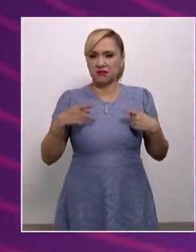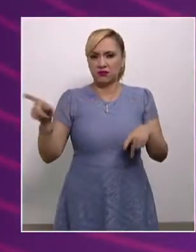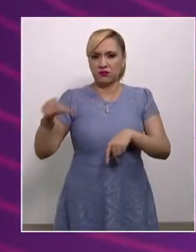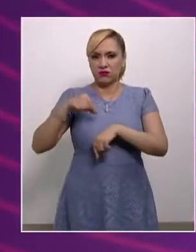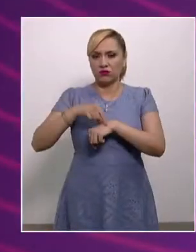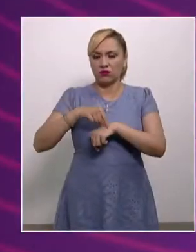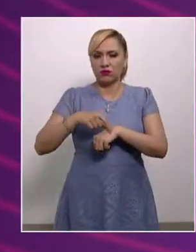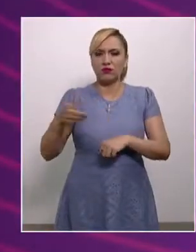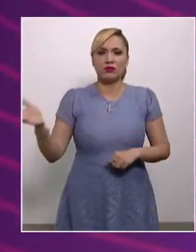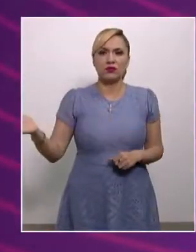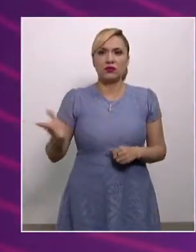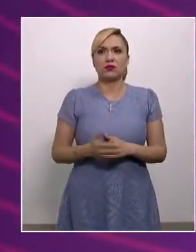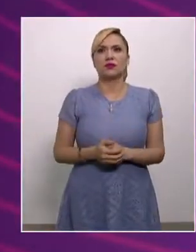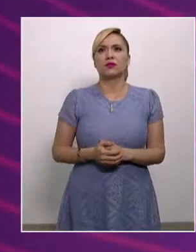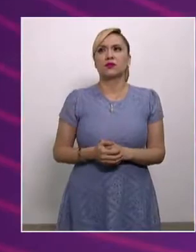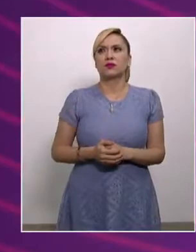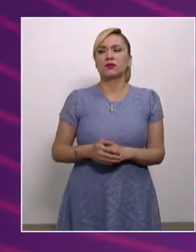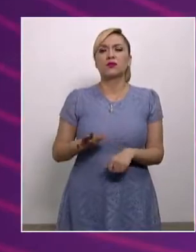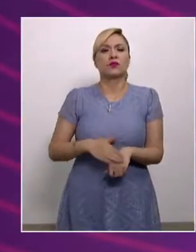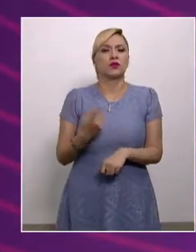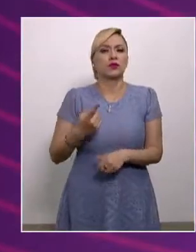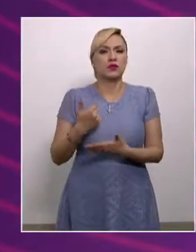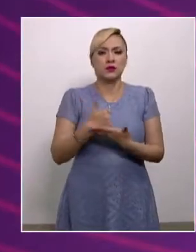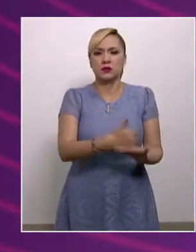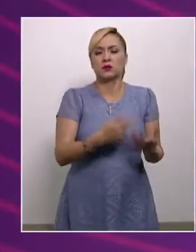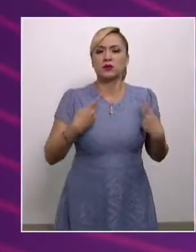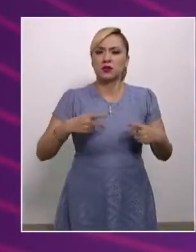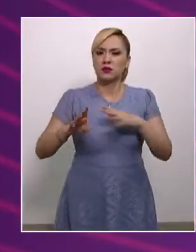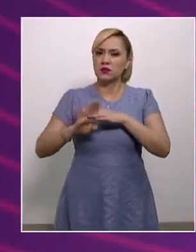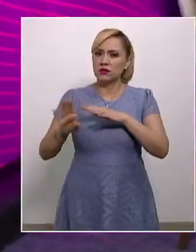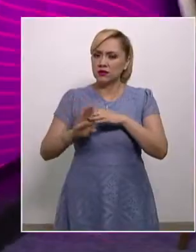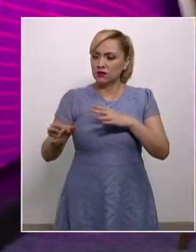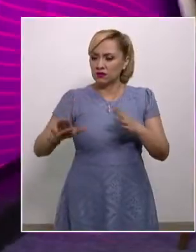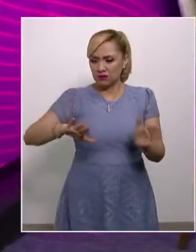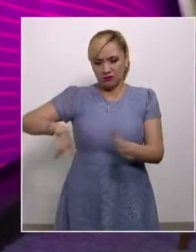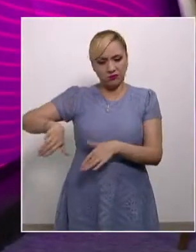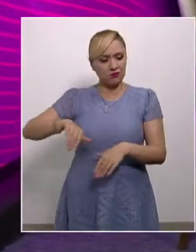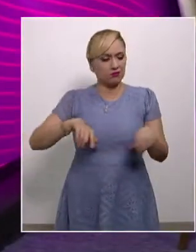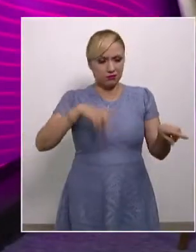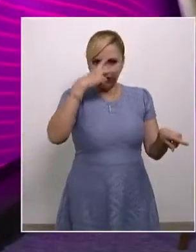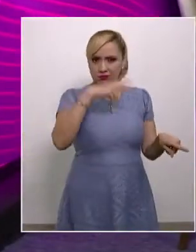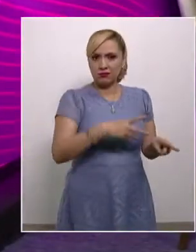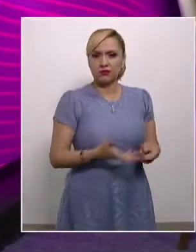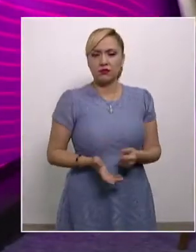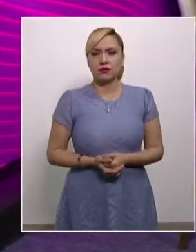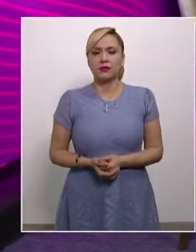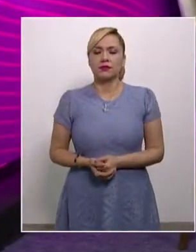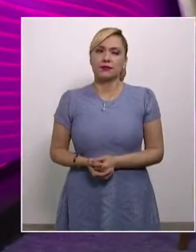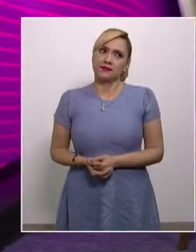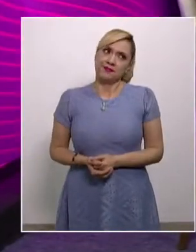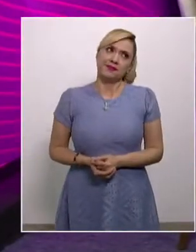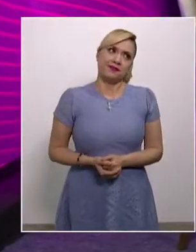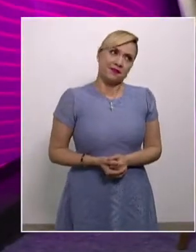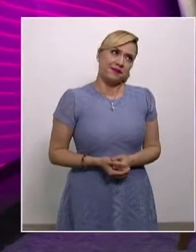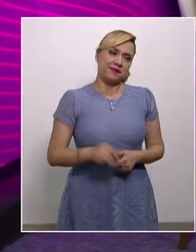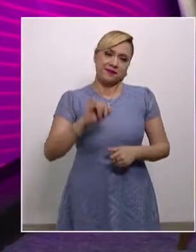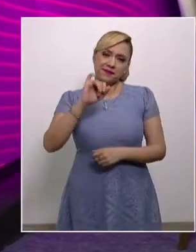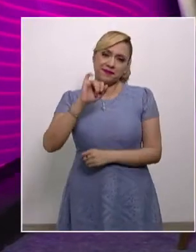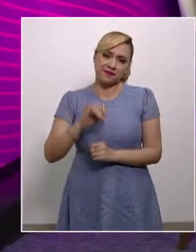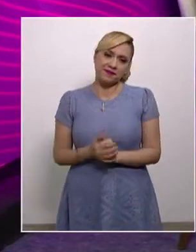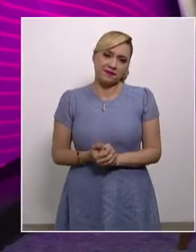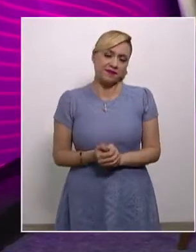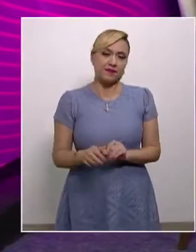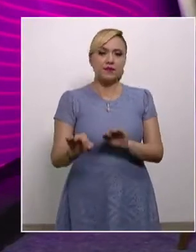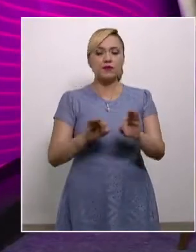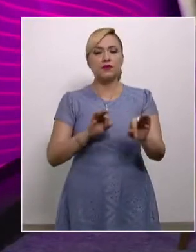Fronteras? ¿Y por qué se asiste a esta población y no a otra, ¿no? Claro, entonces, claro. Sí, definitivamente es importante ponerlo. O sea, un